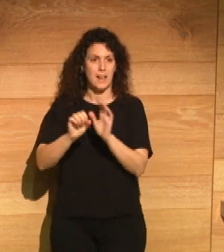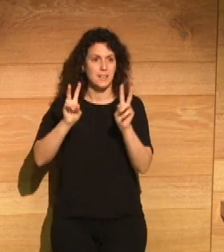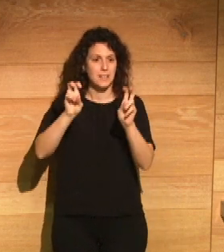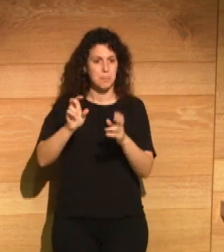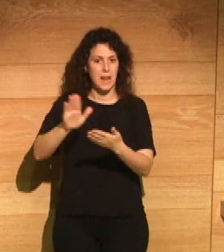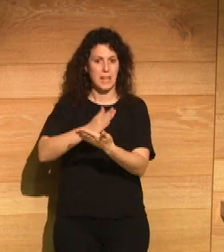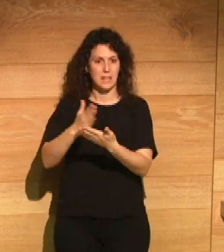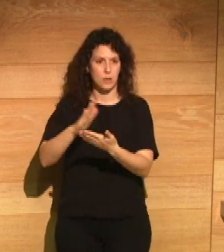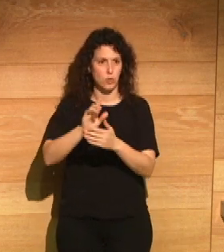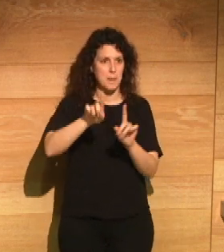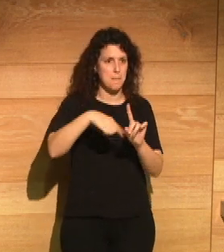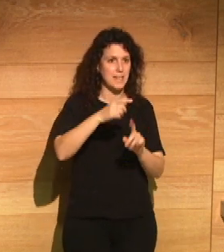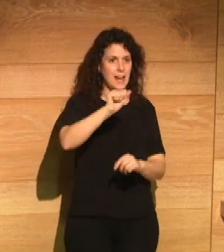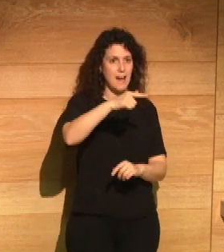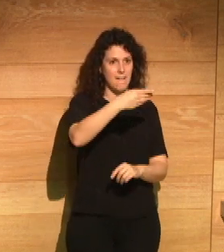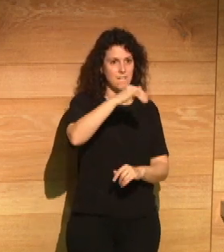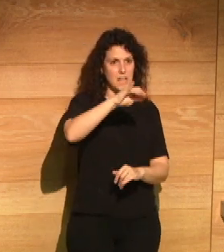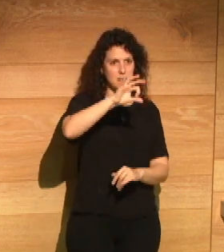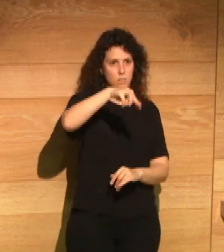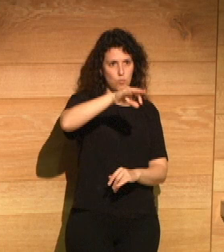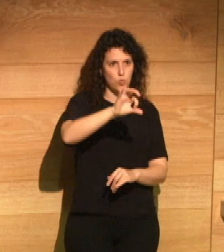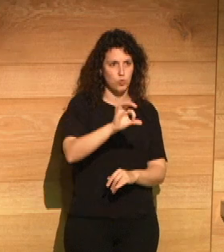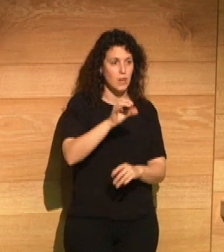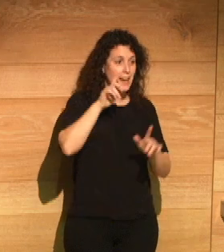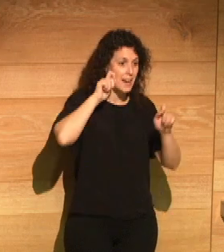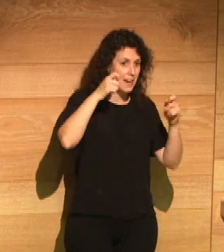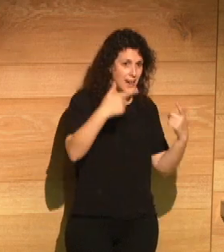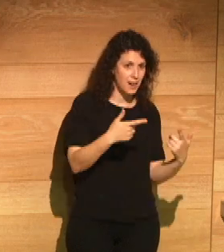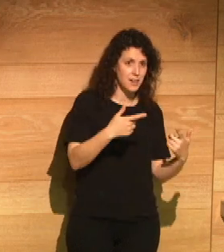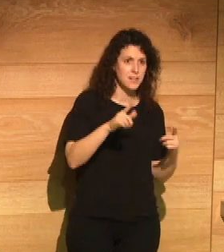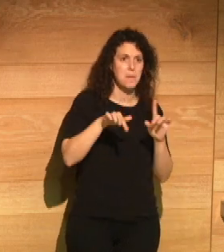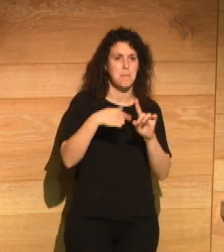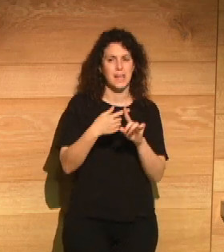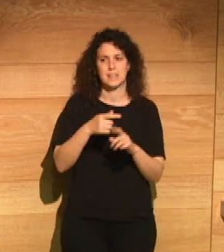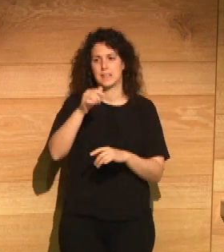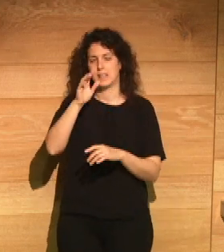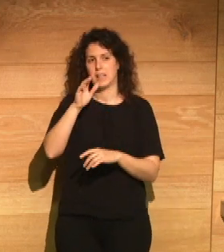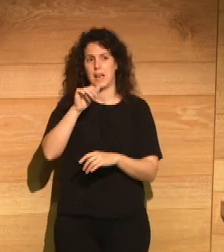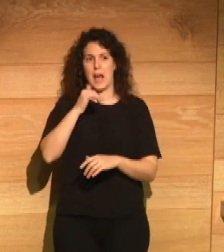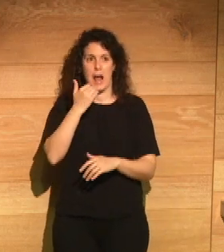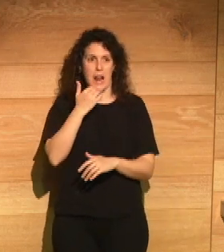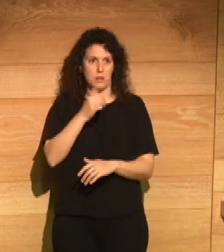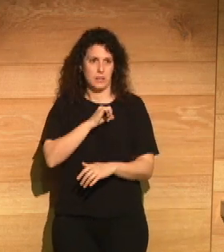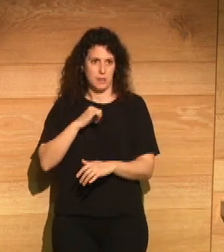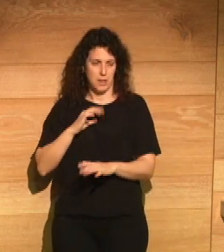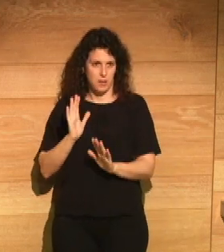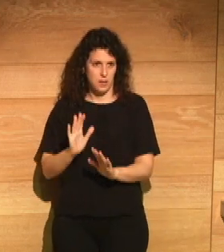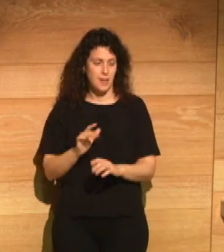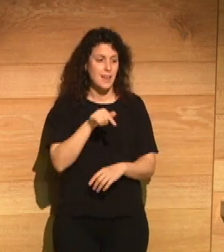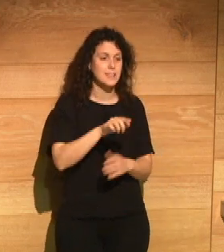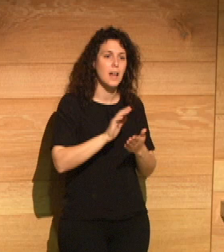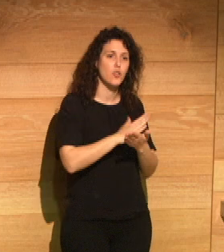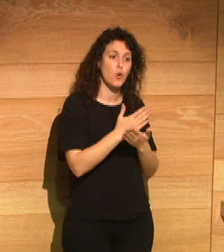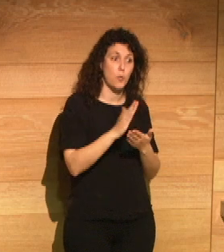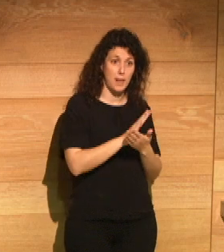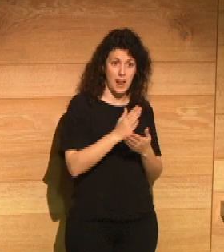abismos son tanto reales como abismos de la intimidad. De esta novela, Los